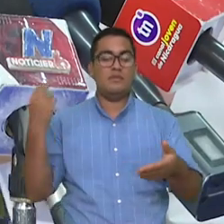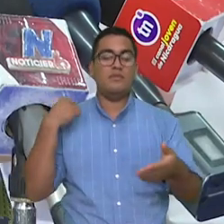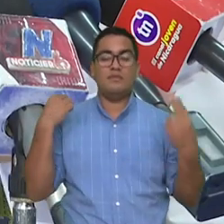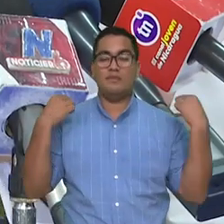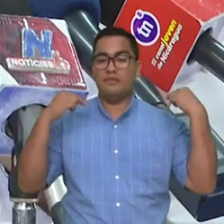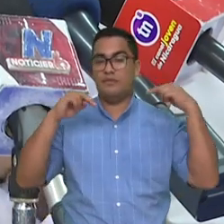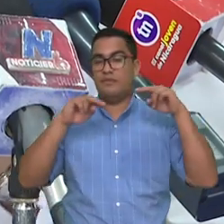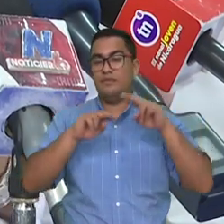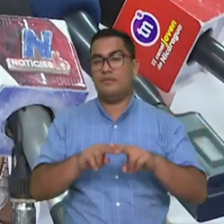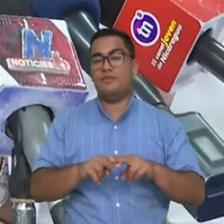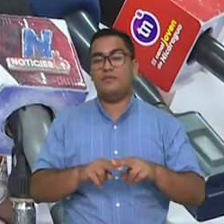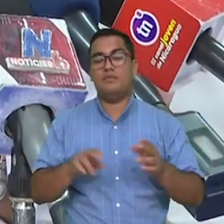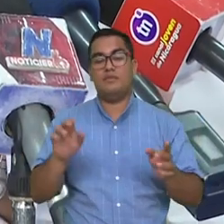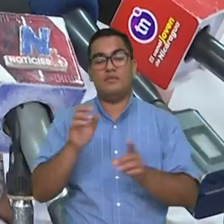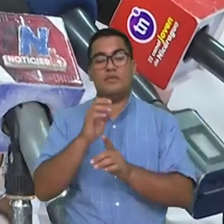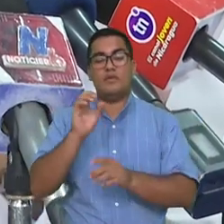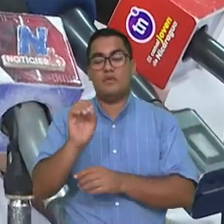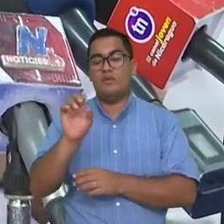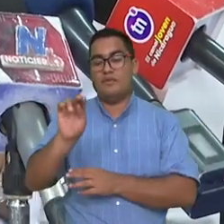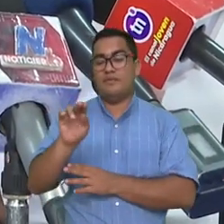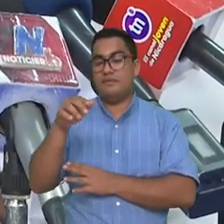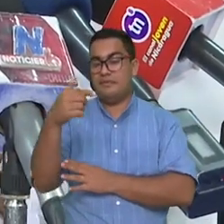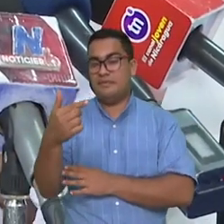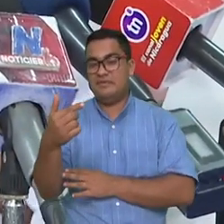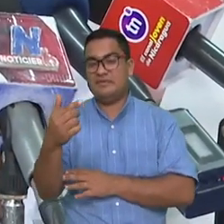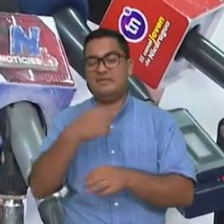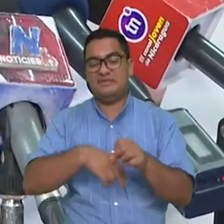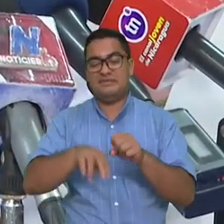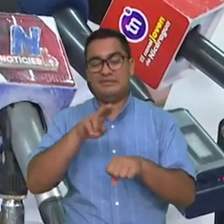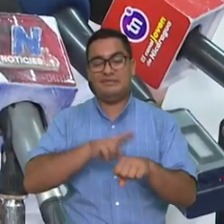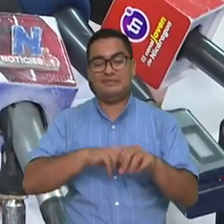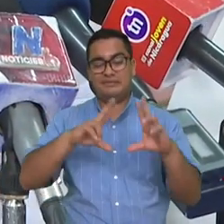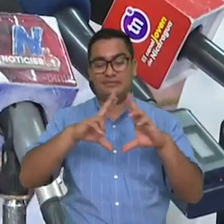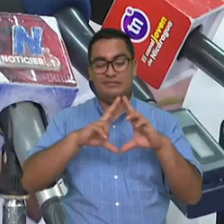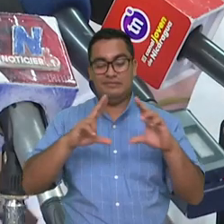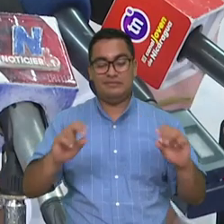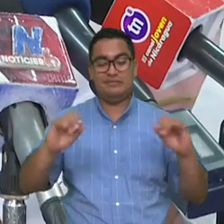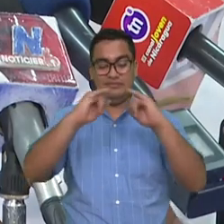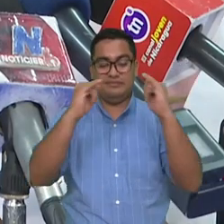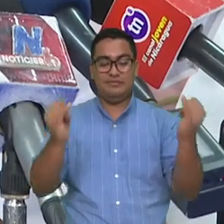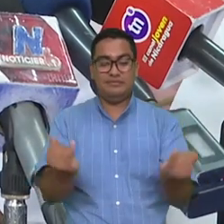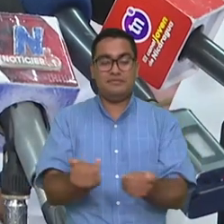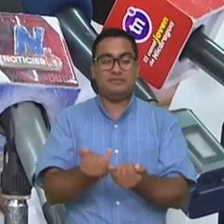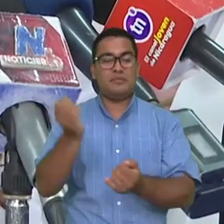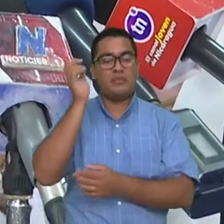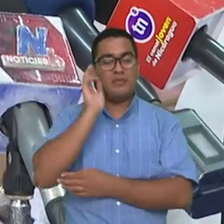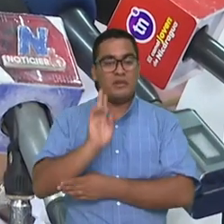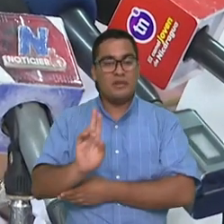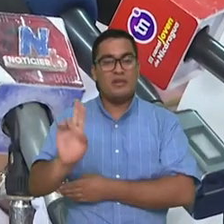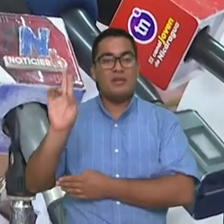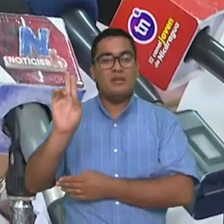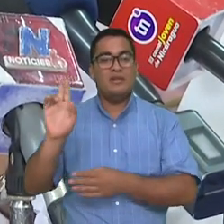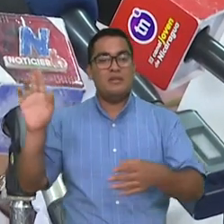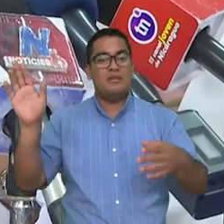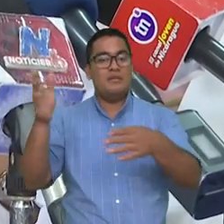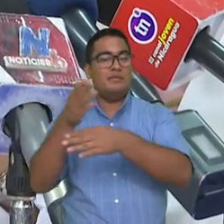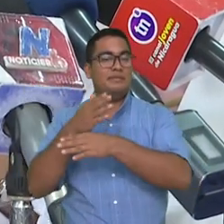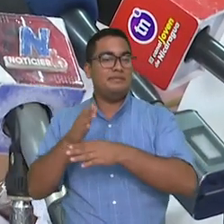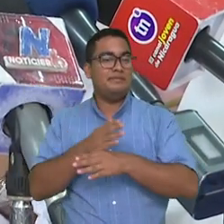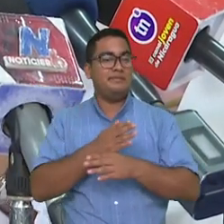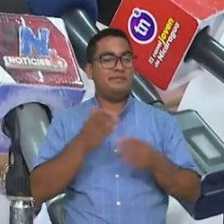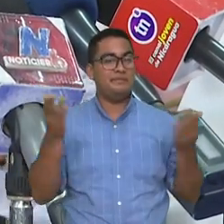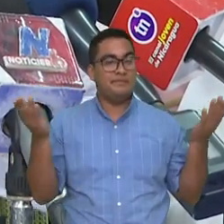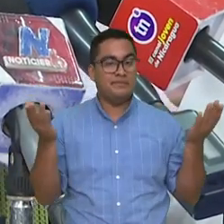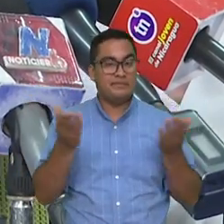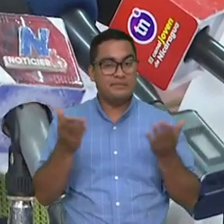maestros, los organismos no gubernamentales, tanto nacionales como internacionales, las universidades, en los cuales también